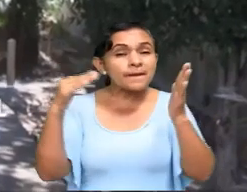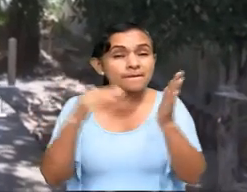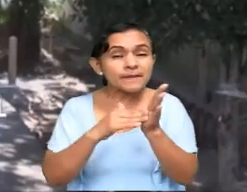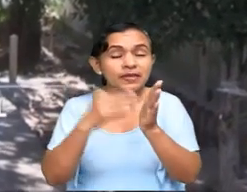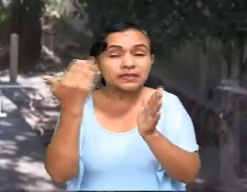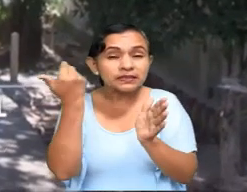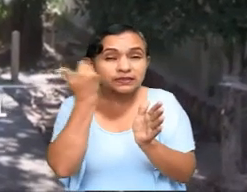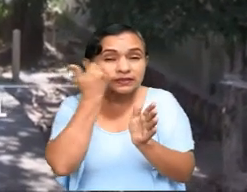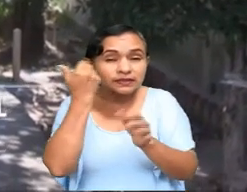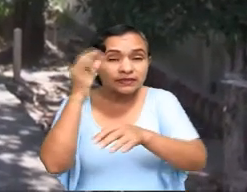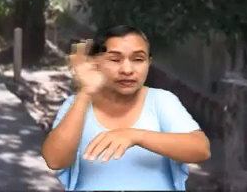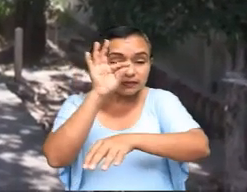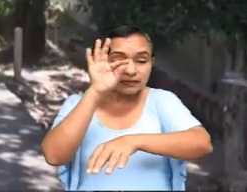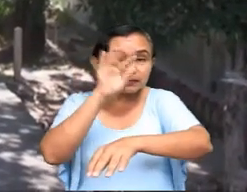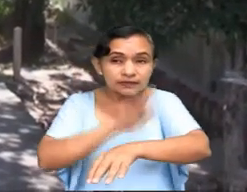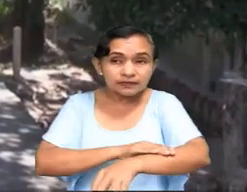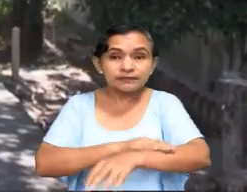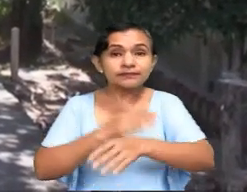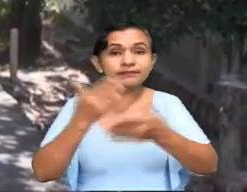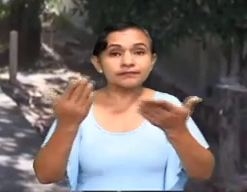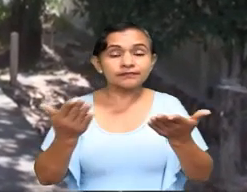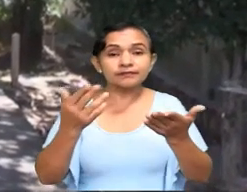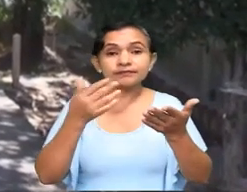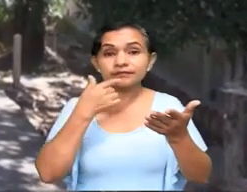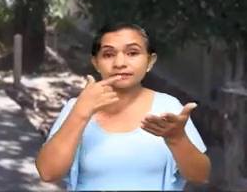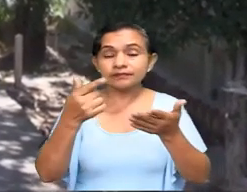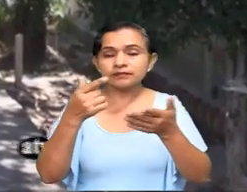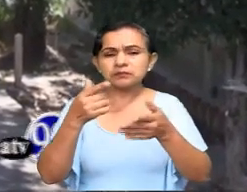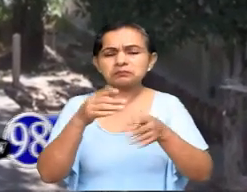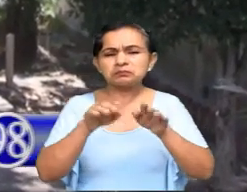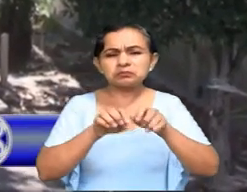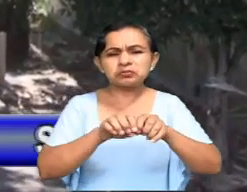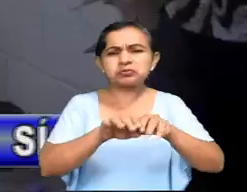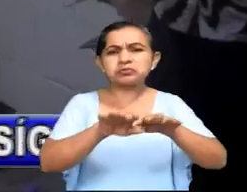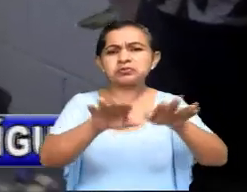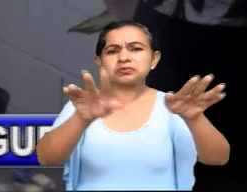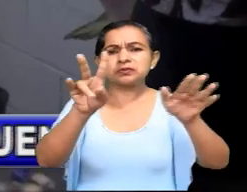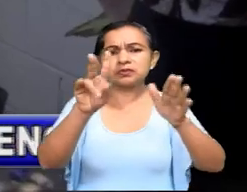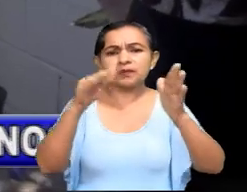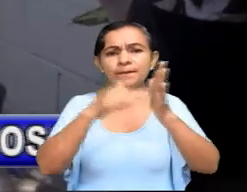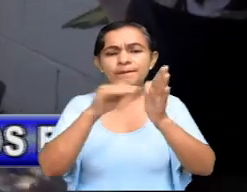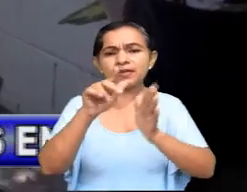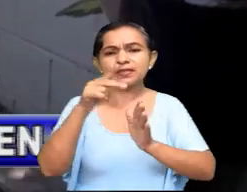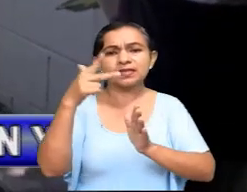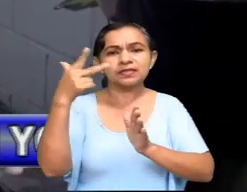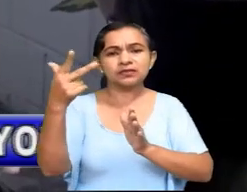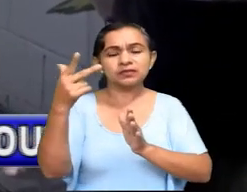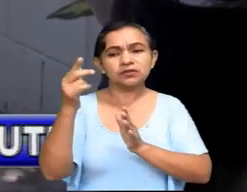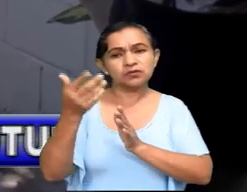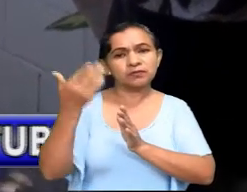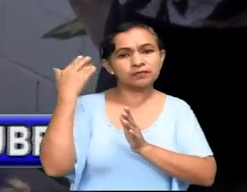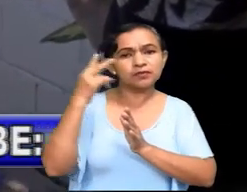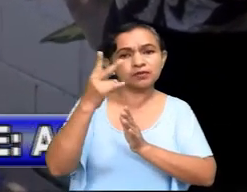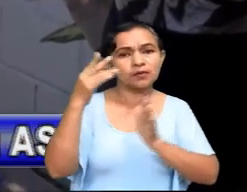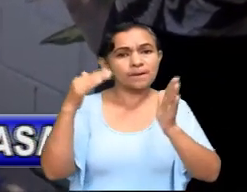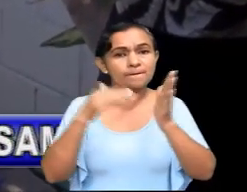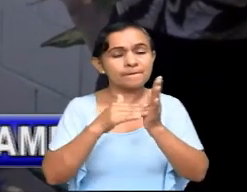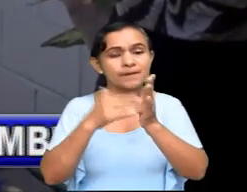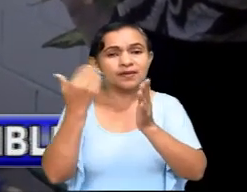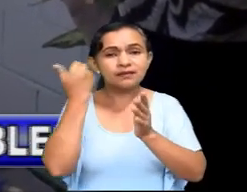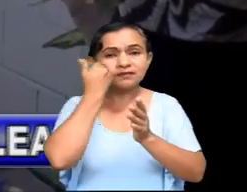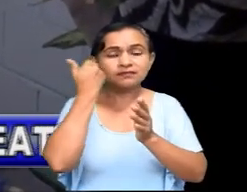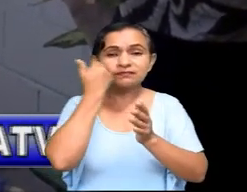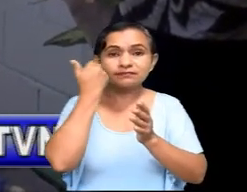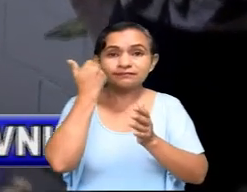de dengue en lo que va del año, lo que evidencia un brote, ya que en 2018 se reportaron poco más de 2.000 casos en todo el